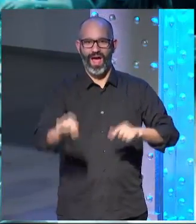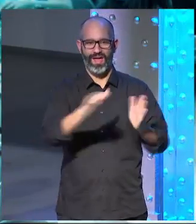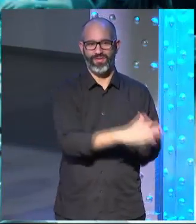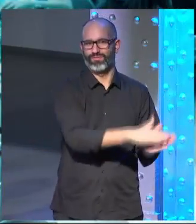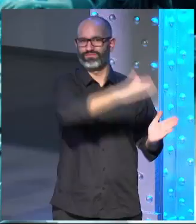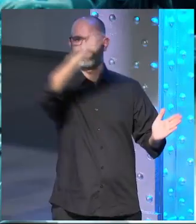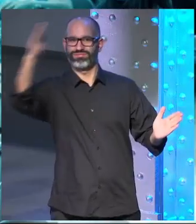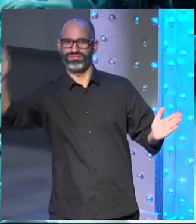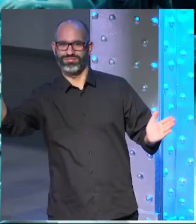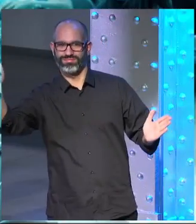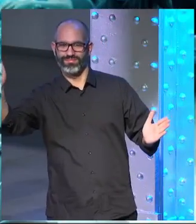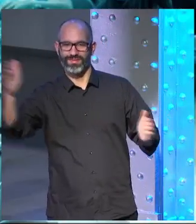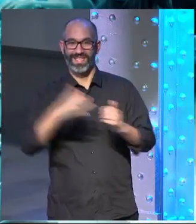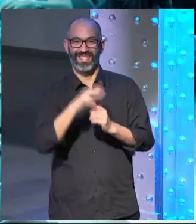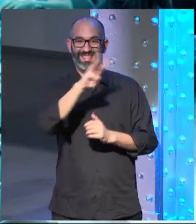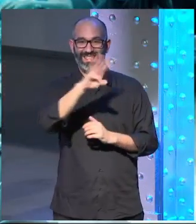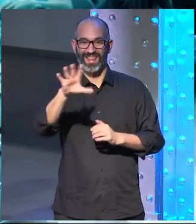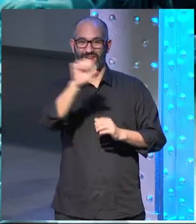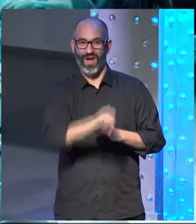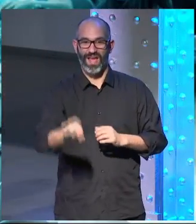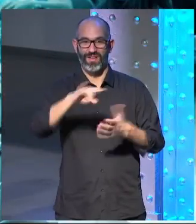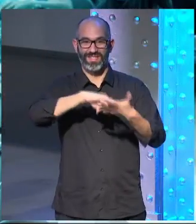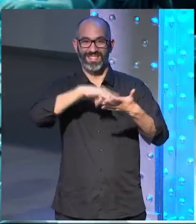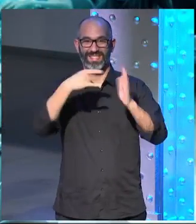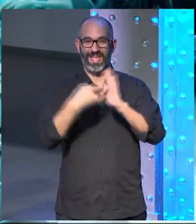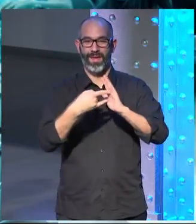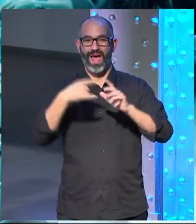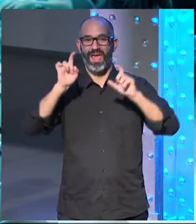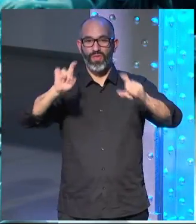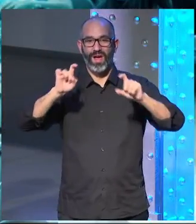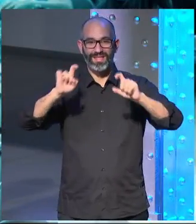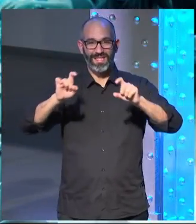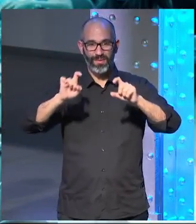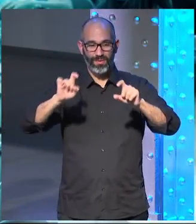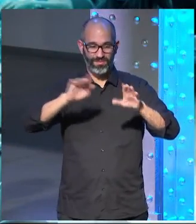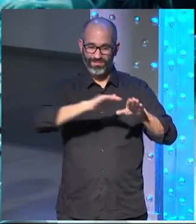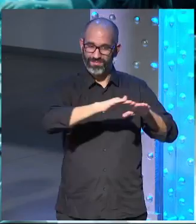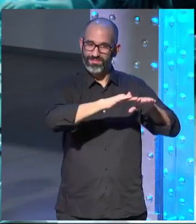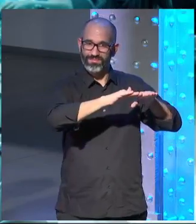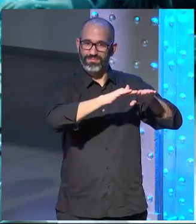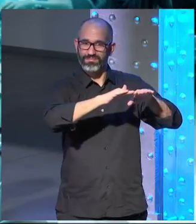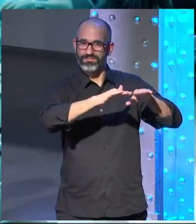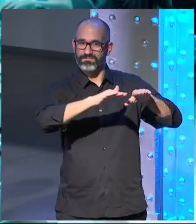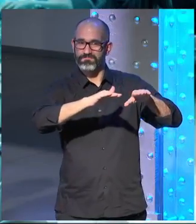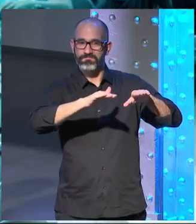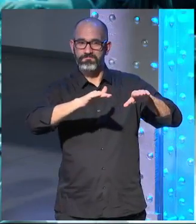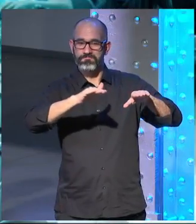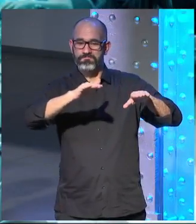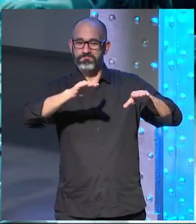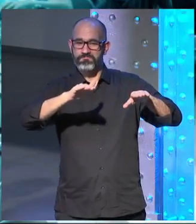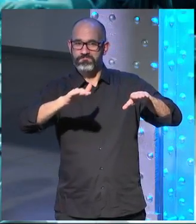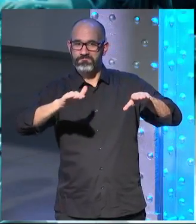35 años de diferencia en el que el sistema educativo apenas ha cambiado, apenas ha